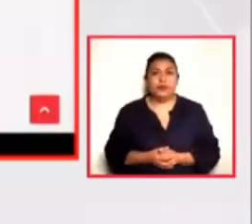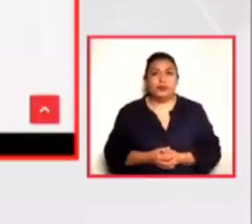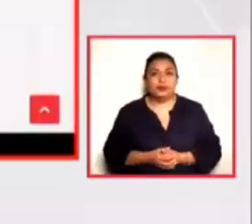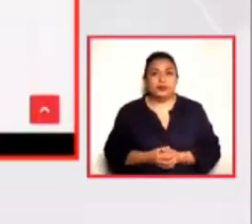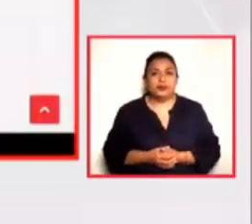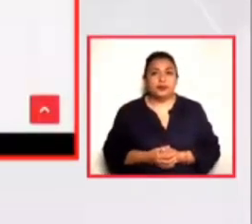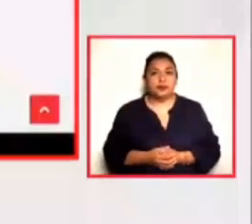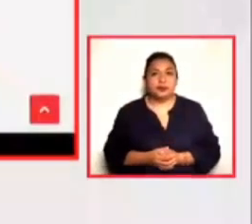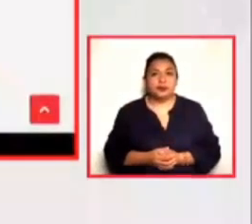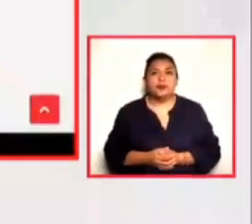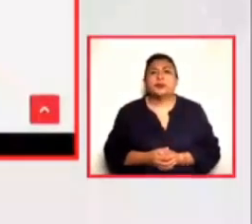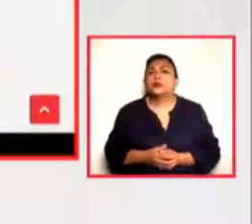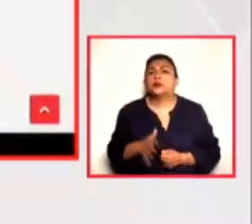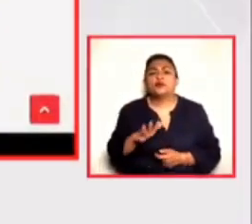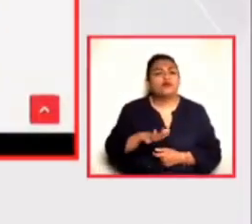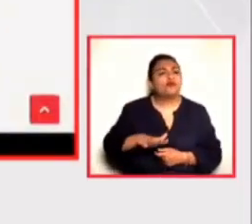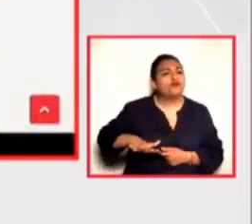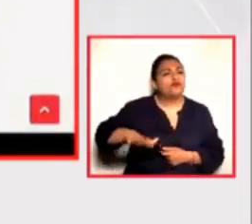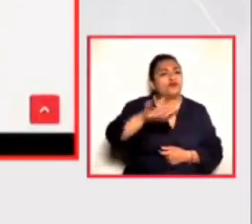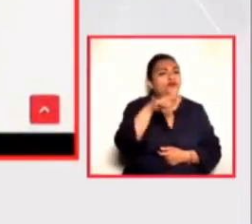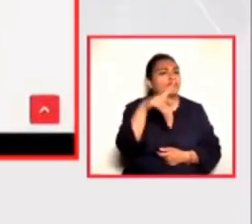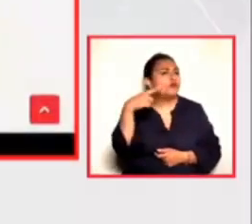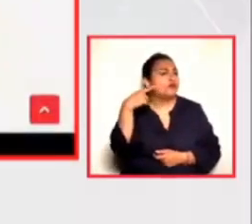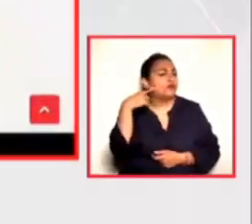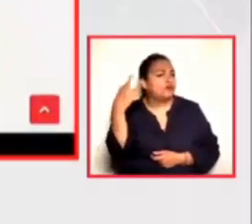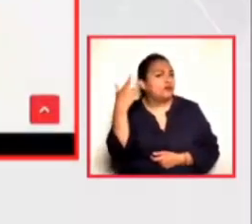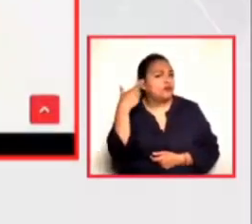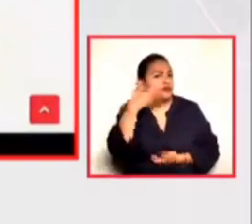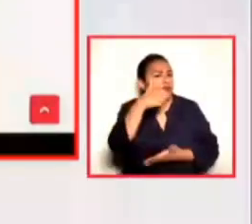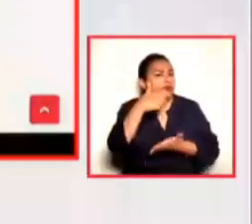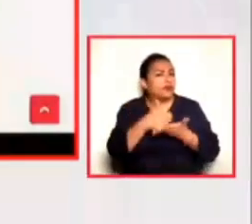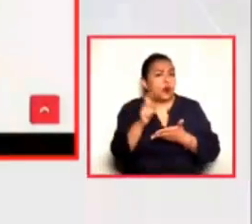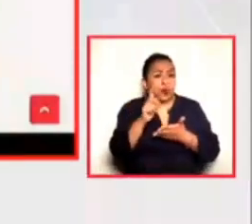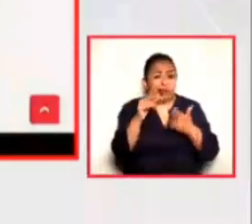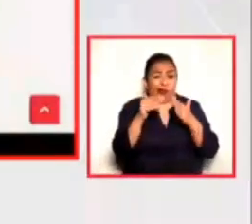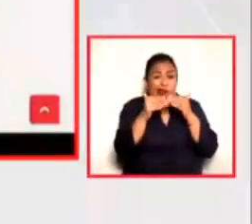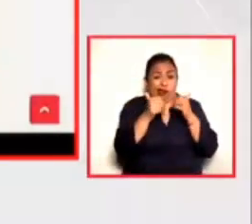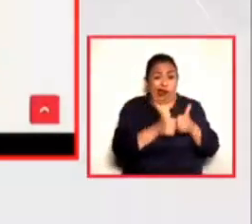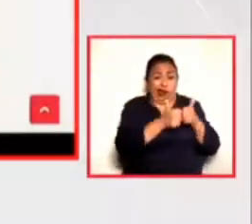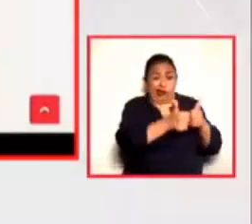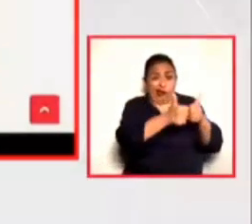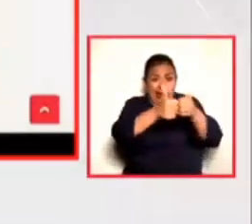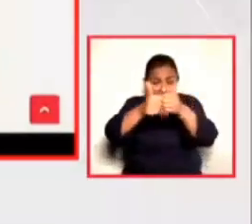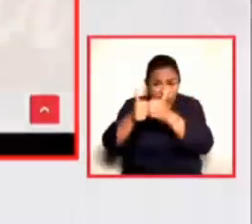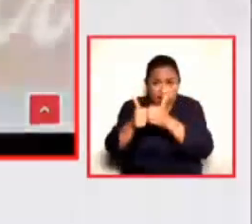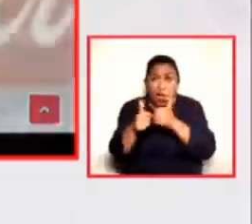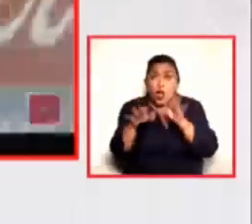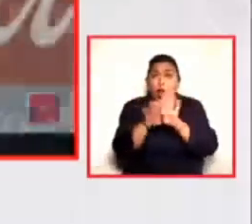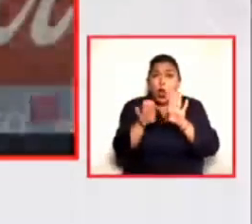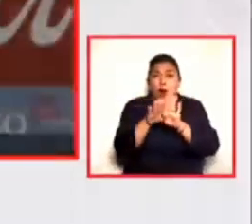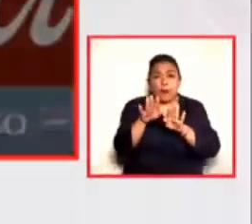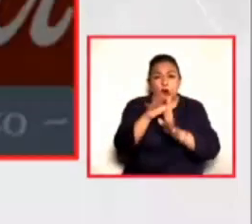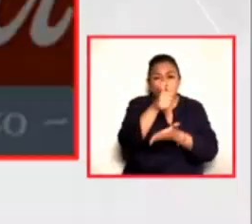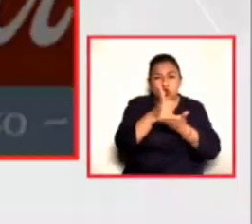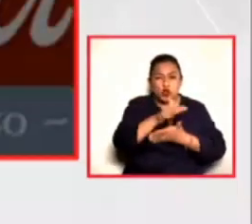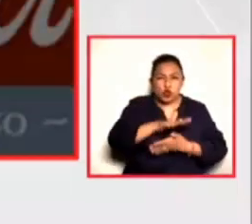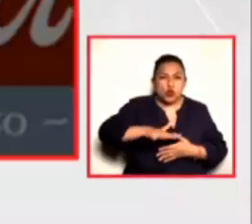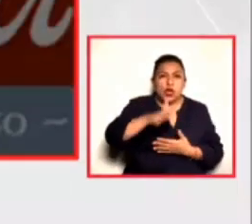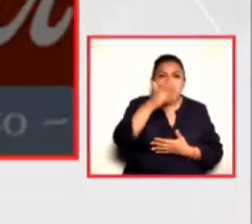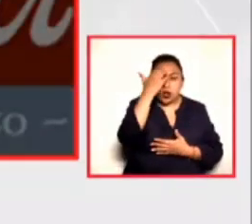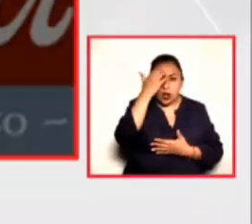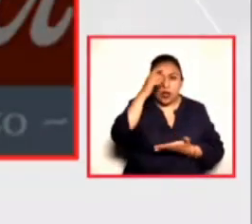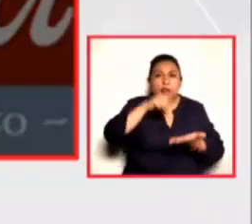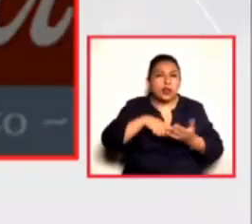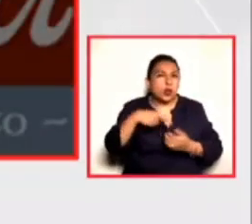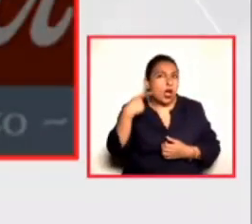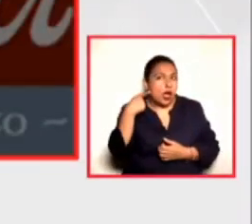¿Cuál es el paisaje acústico urbano que puede escucharse durante el confinamiento? ¿Cómo la esencia de una ciudad puede conocerse a través de los sonidos